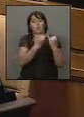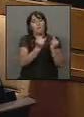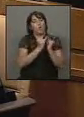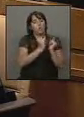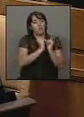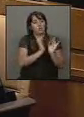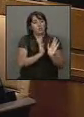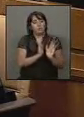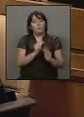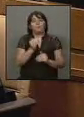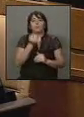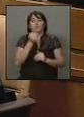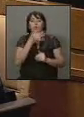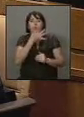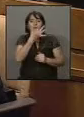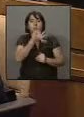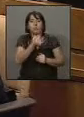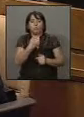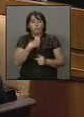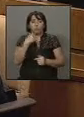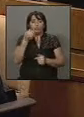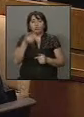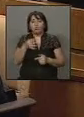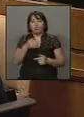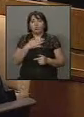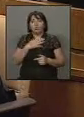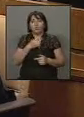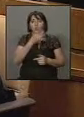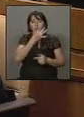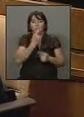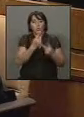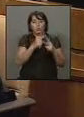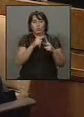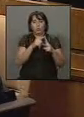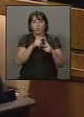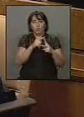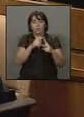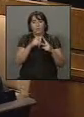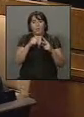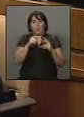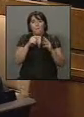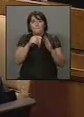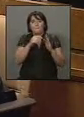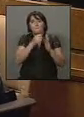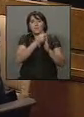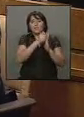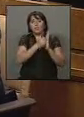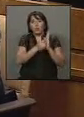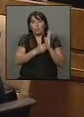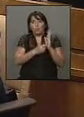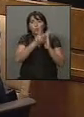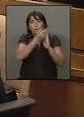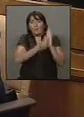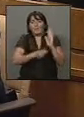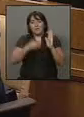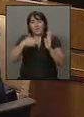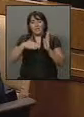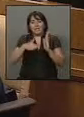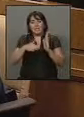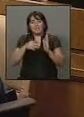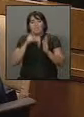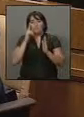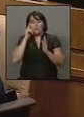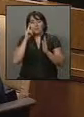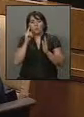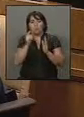Y respecto a lo que se ha planteado, yo solo quiero referirme, uno, el presupuesto de la partida de 15 me parece un presupuesto que